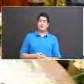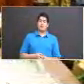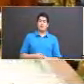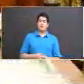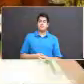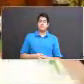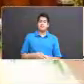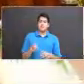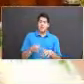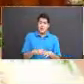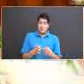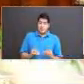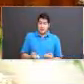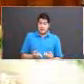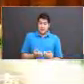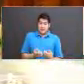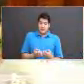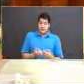Y entonces